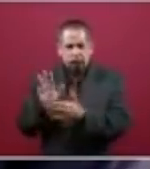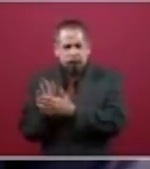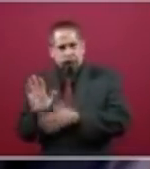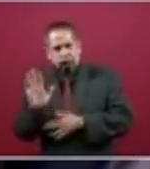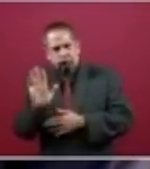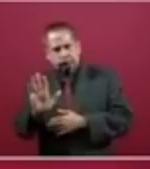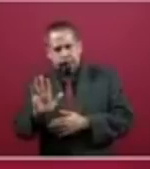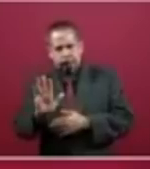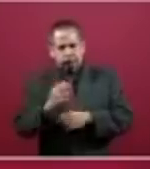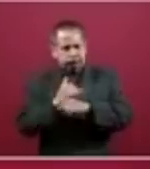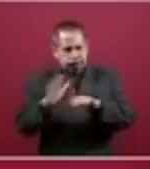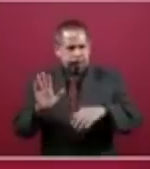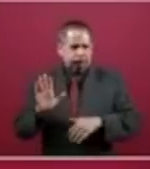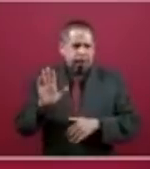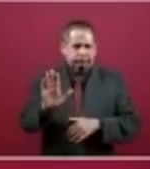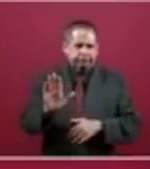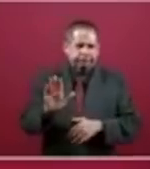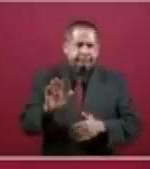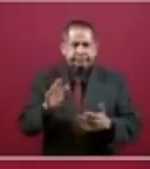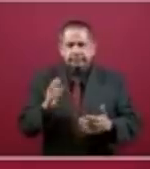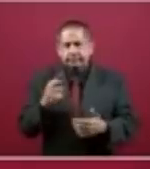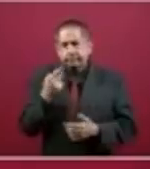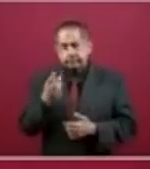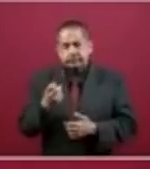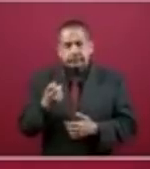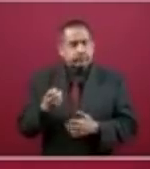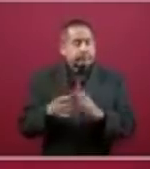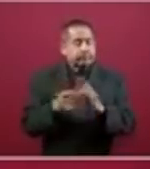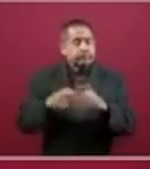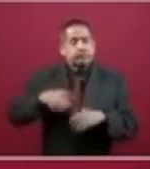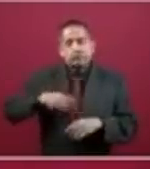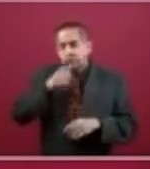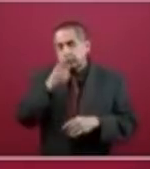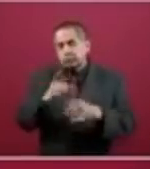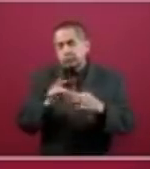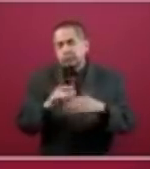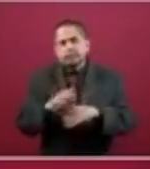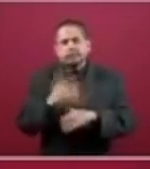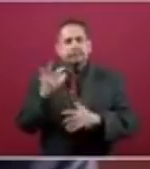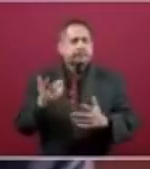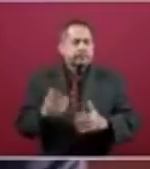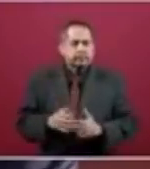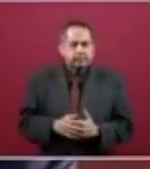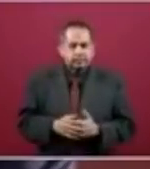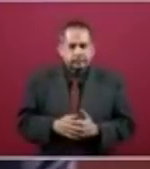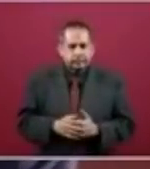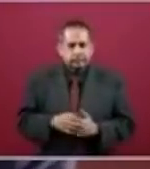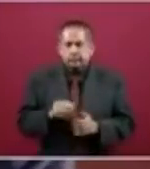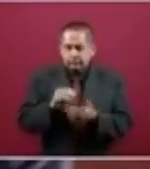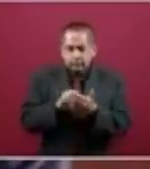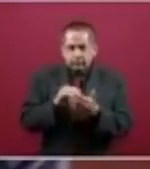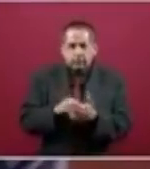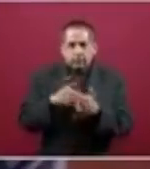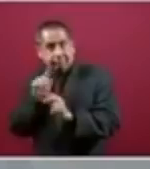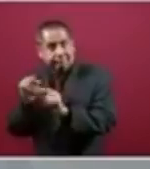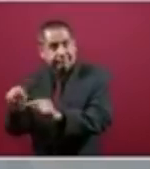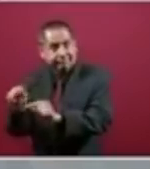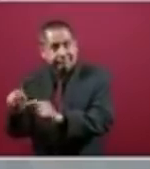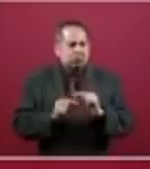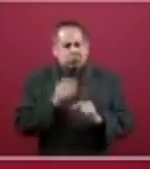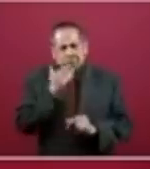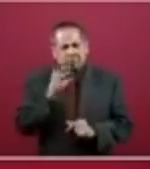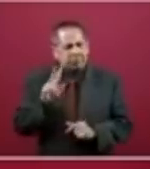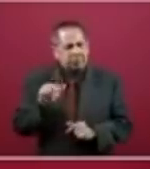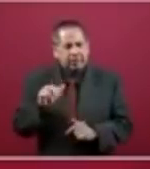información. Finalmente, el presidente de México rechazó las versiones que lo responsabilizan de las rechifles a los gobernadores durante sus giras. Lo